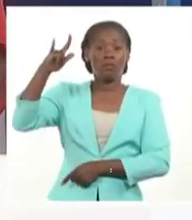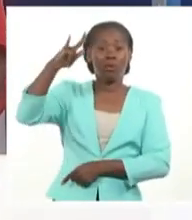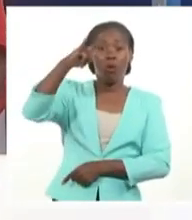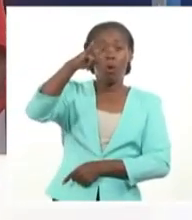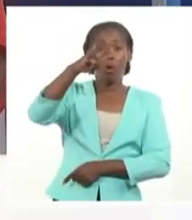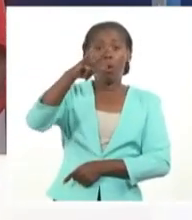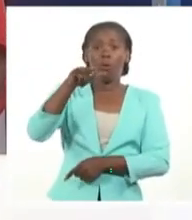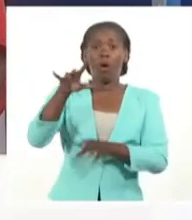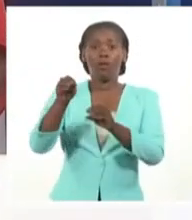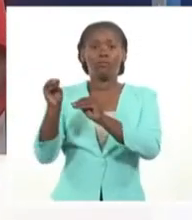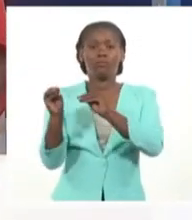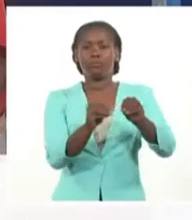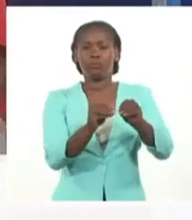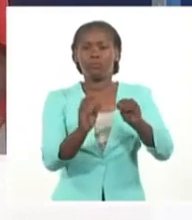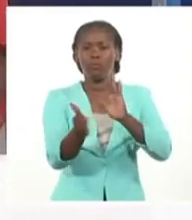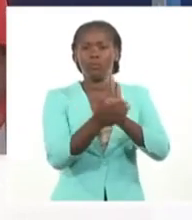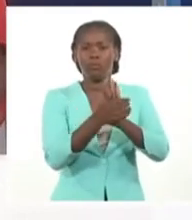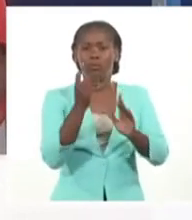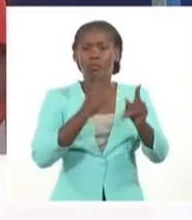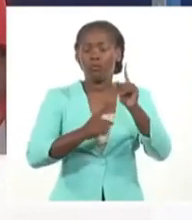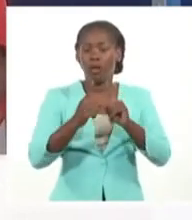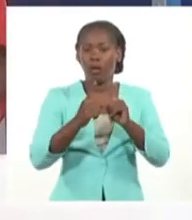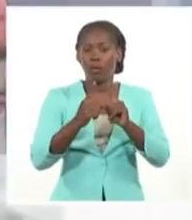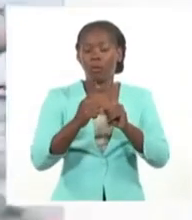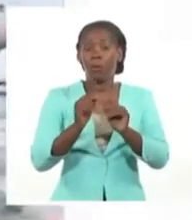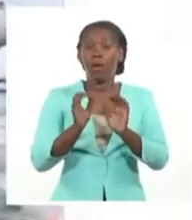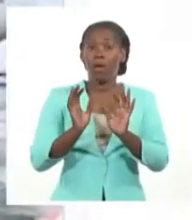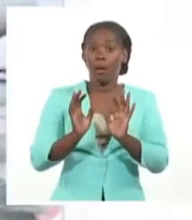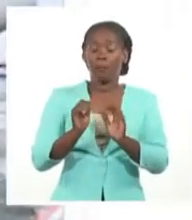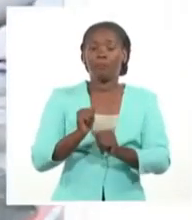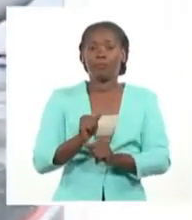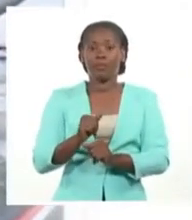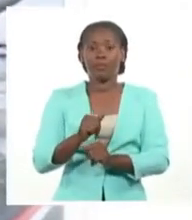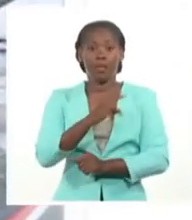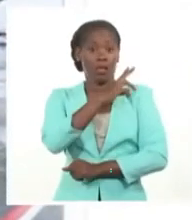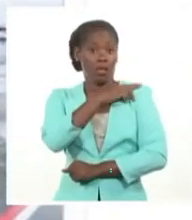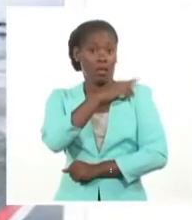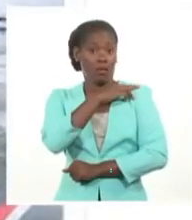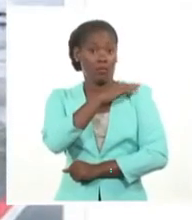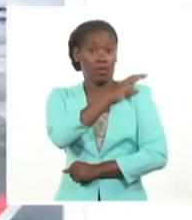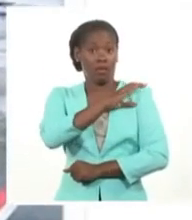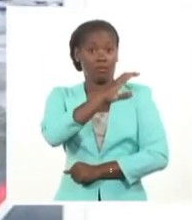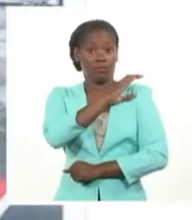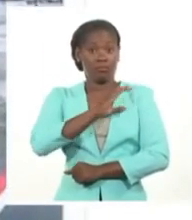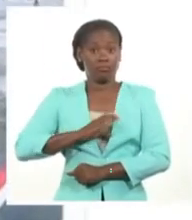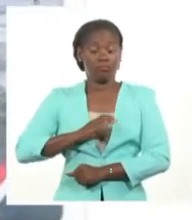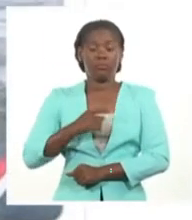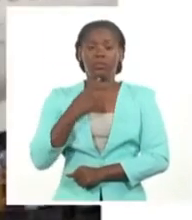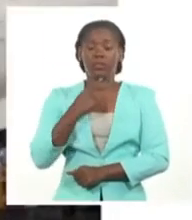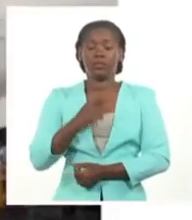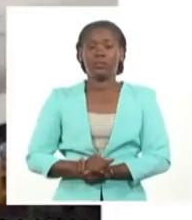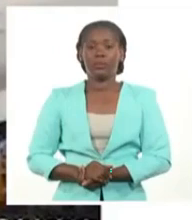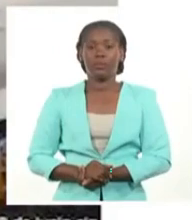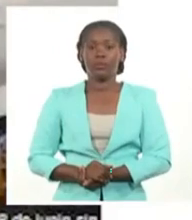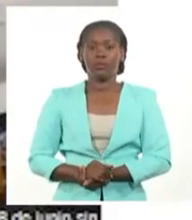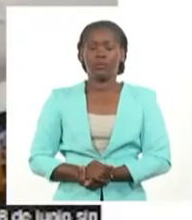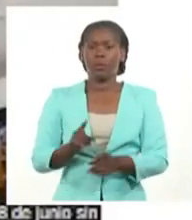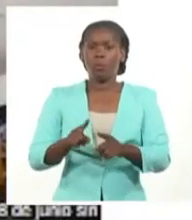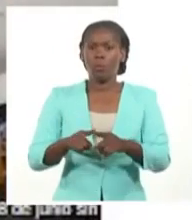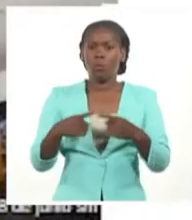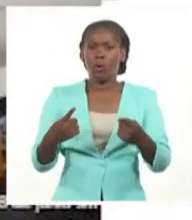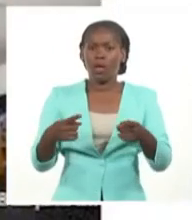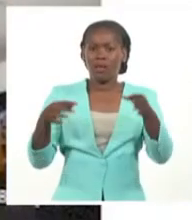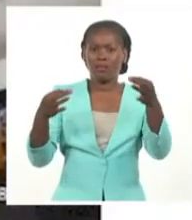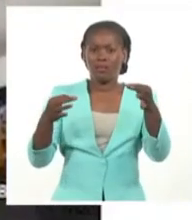Entrasur, en Argentina. El canciller venezolano, a través de su cuenta oficial en la plataforma Twitter, remarcó que dicha acción vulnera